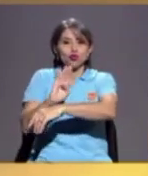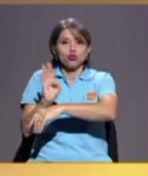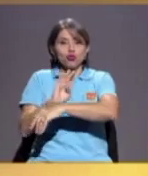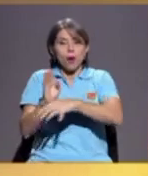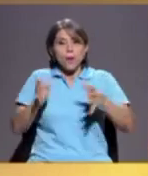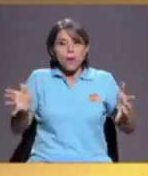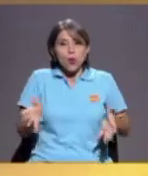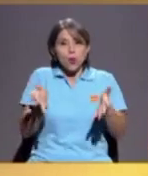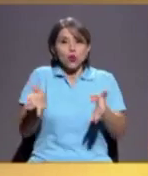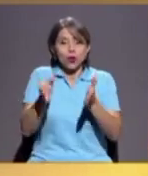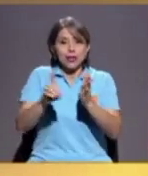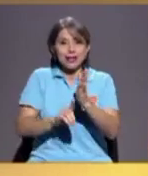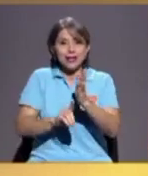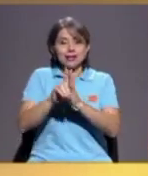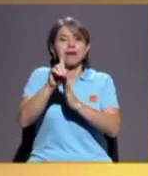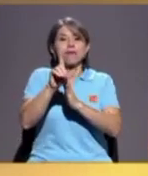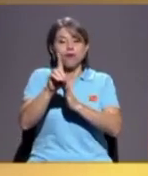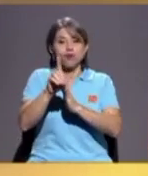promotores del desarrollo